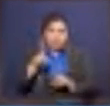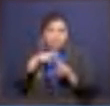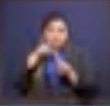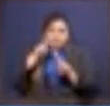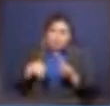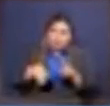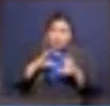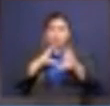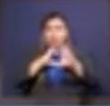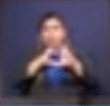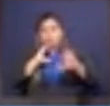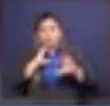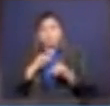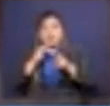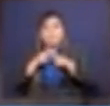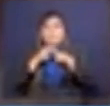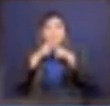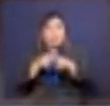préstamos de auto,